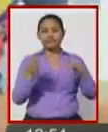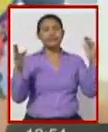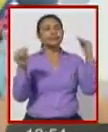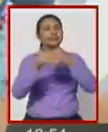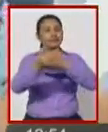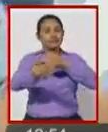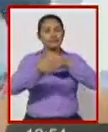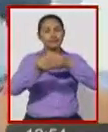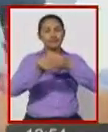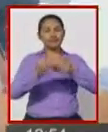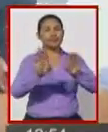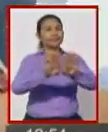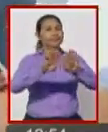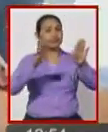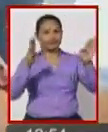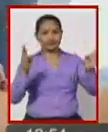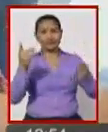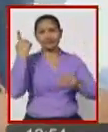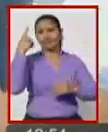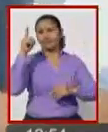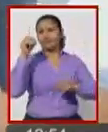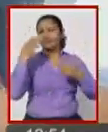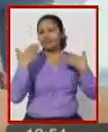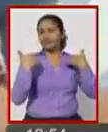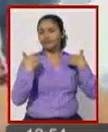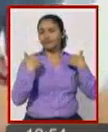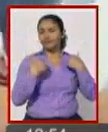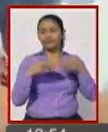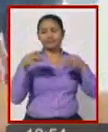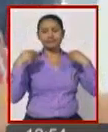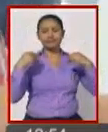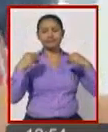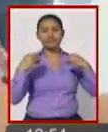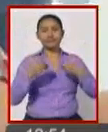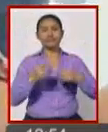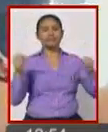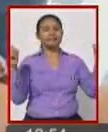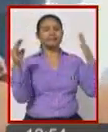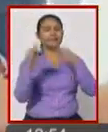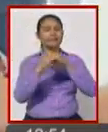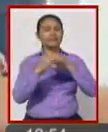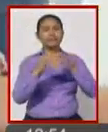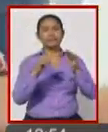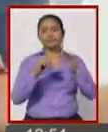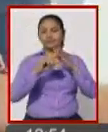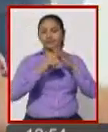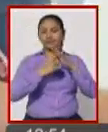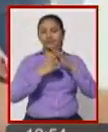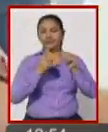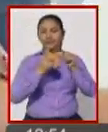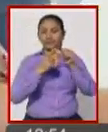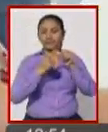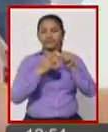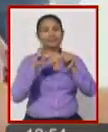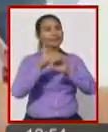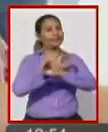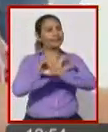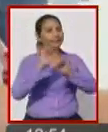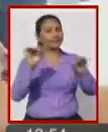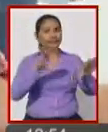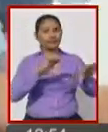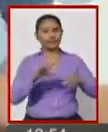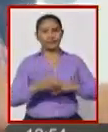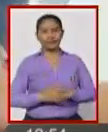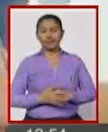calles adyacentes se nos abran para que tengan el mercado a las avenidas troncales. Sin embargo, nada de ello